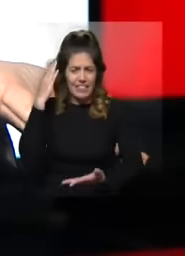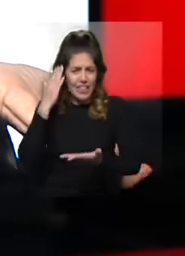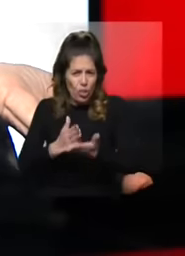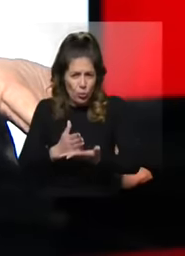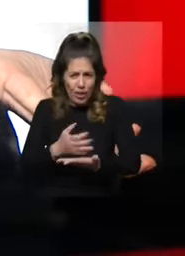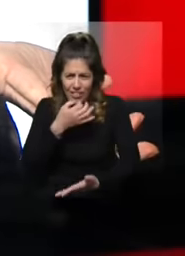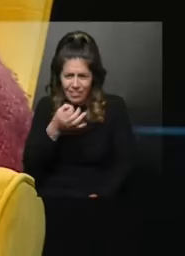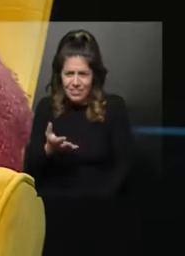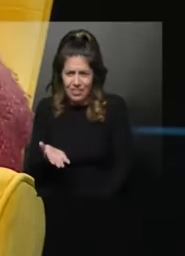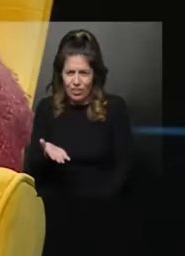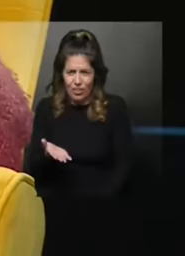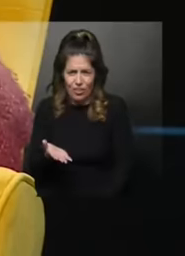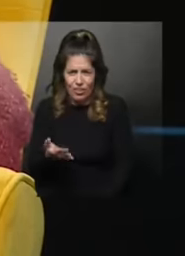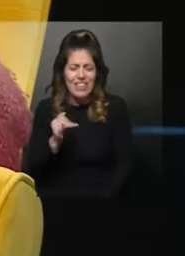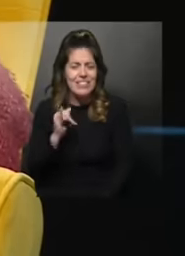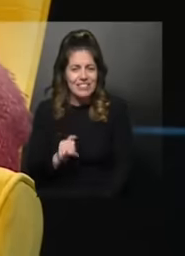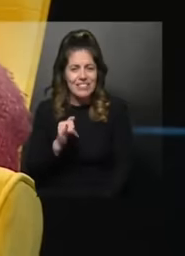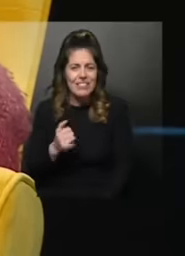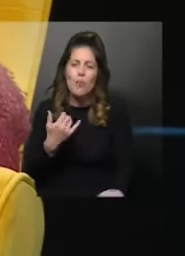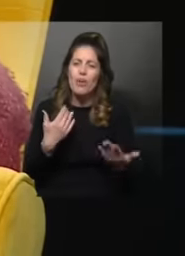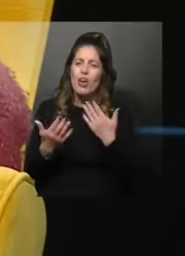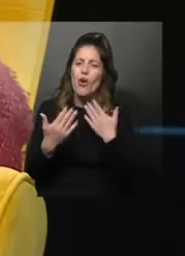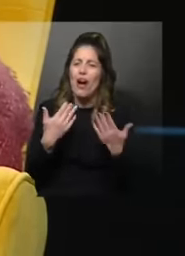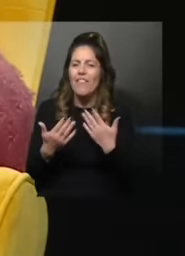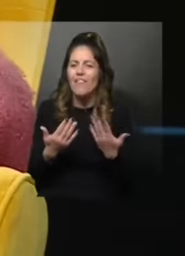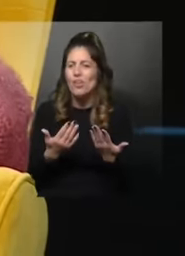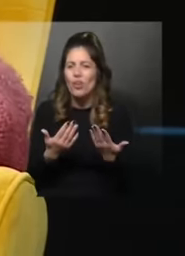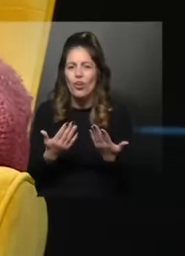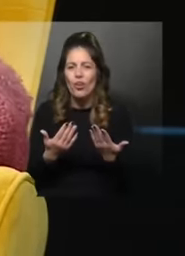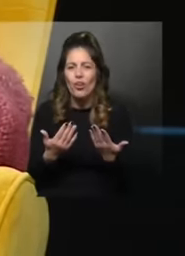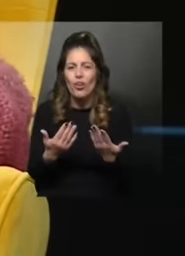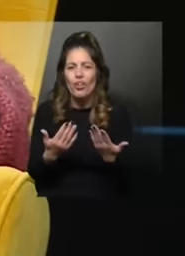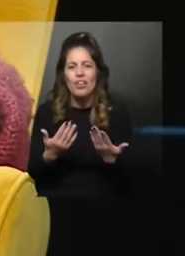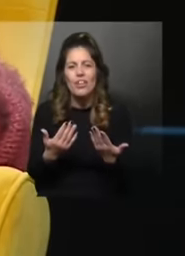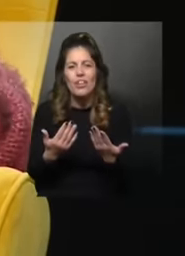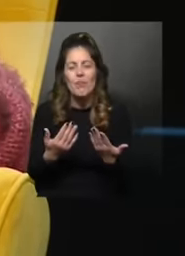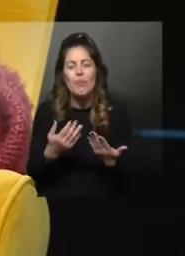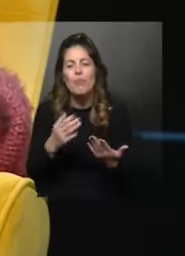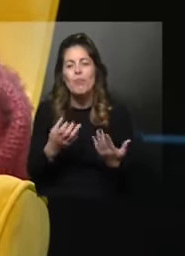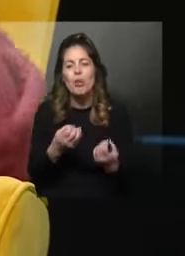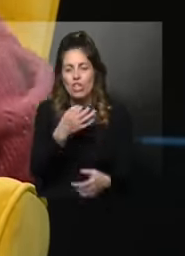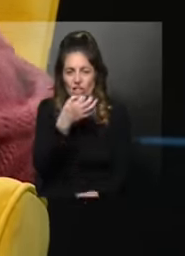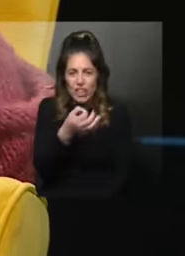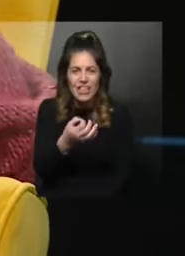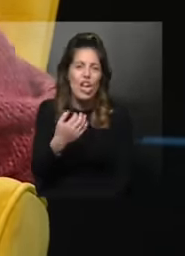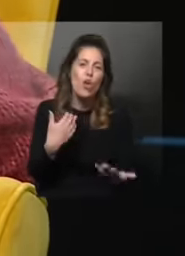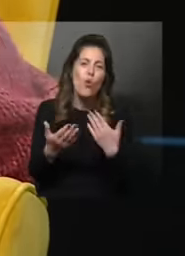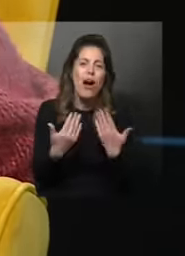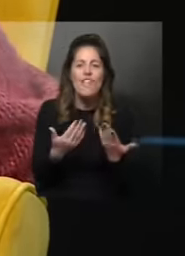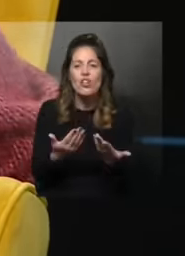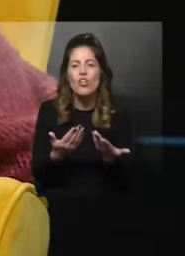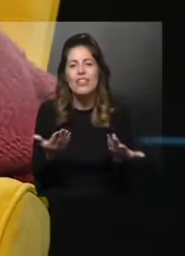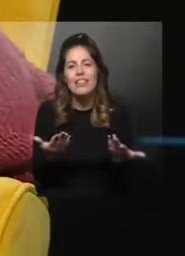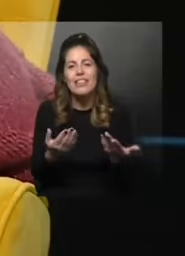estás diciendo, Vera? No, sí, sí, pero hablo desde el punto de vista, por eso te dije, lo hablo desde el punto de